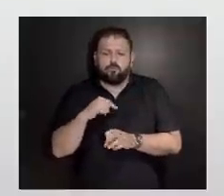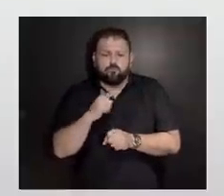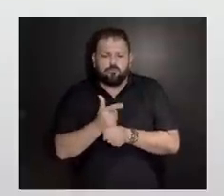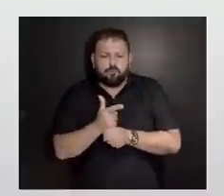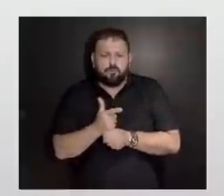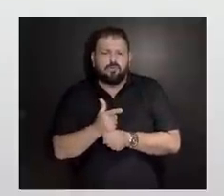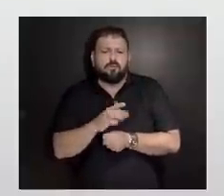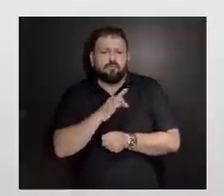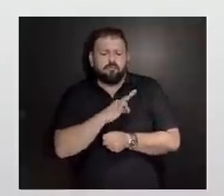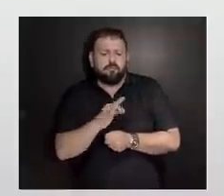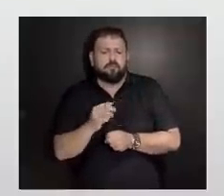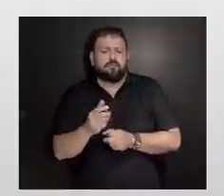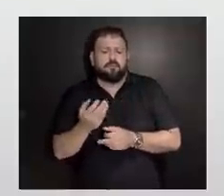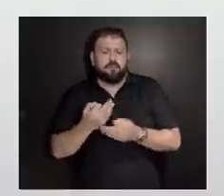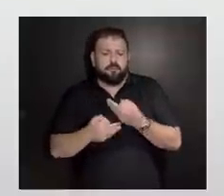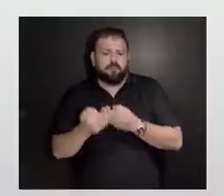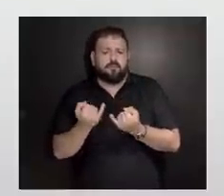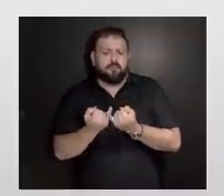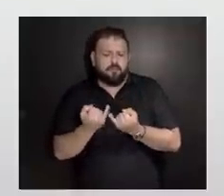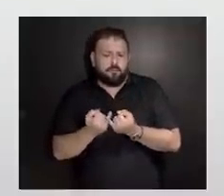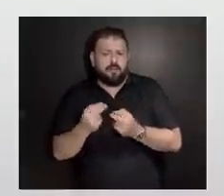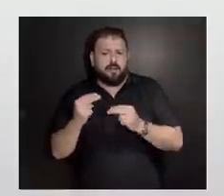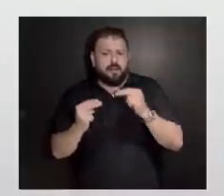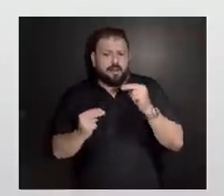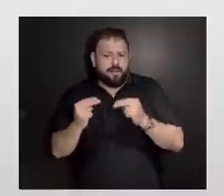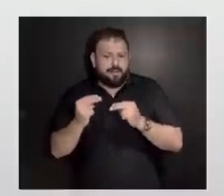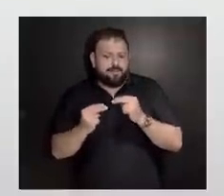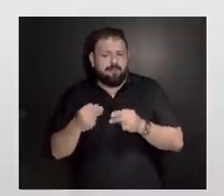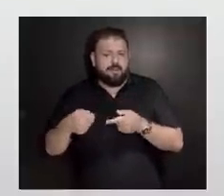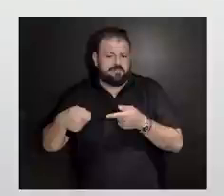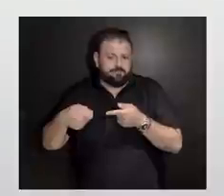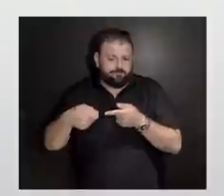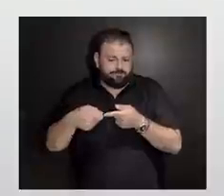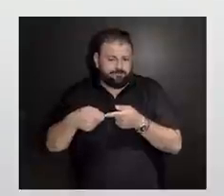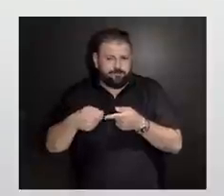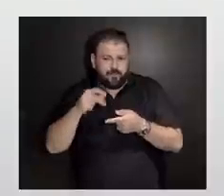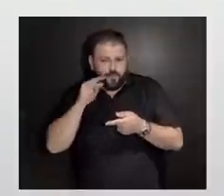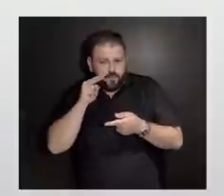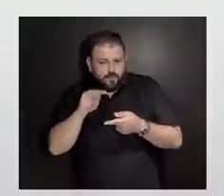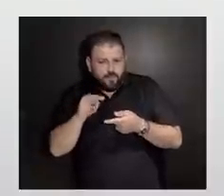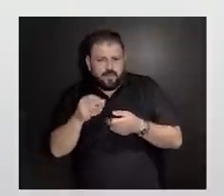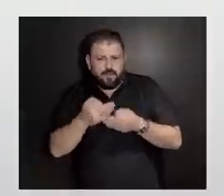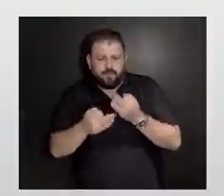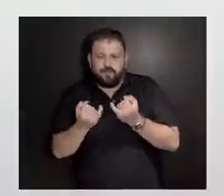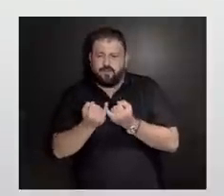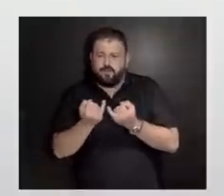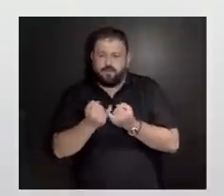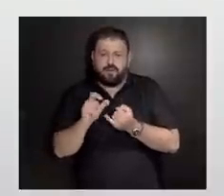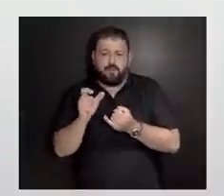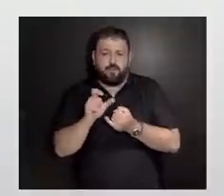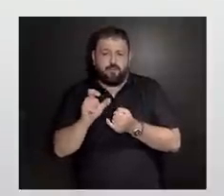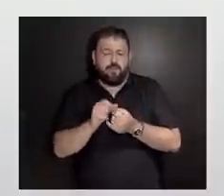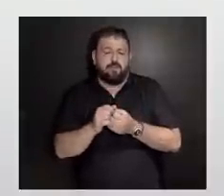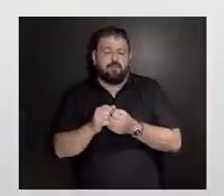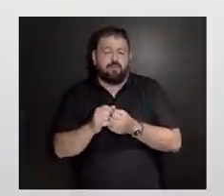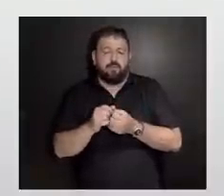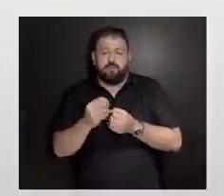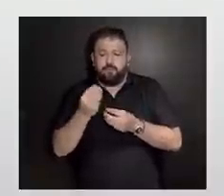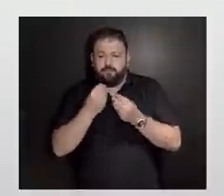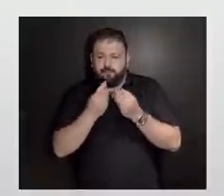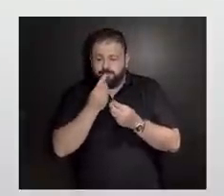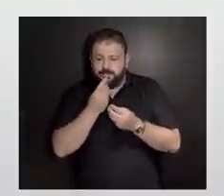se empieza a tomar los niveles de glucosa en diferentes tiempos y, por ejemplo, en ayuna, pues que sea mayor